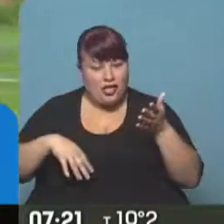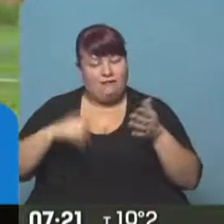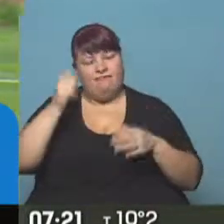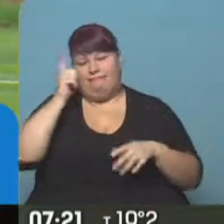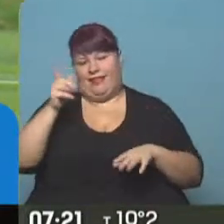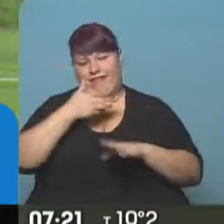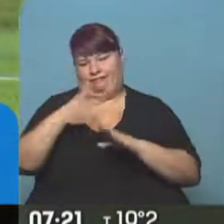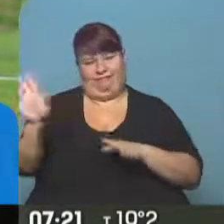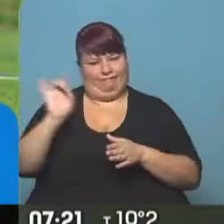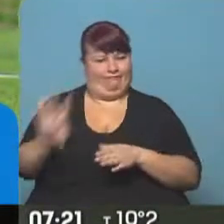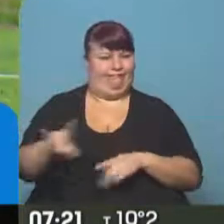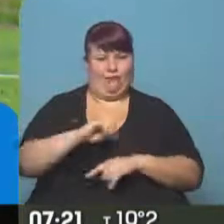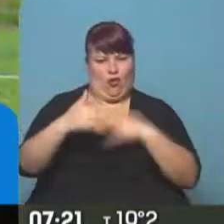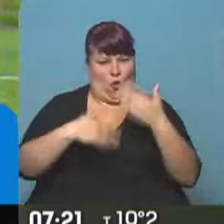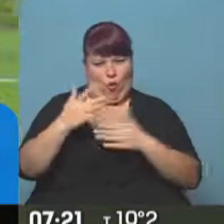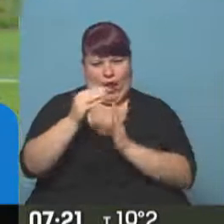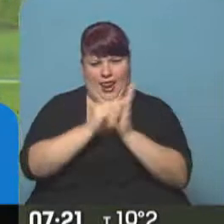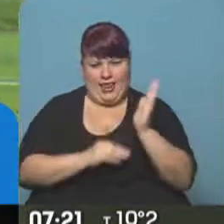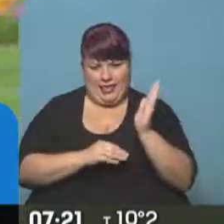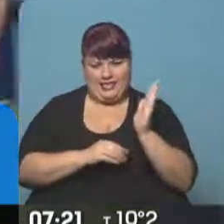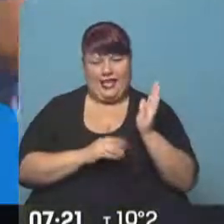imaginaba que estaba fuera prácticamente de la lista